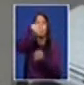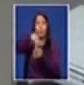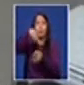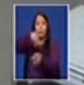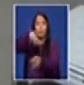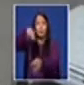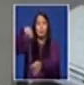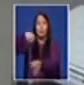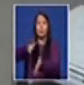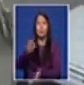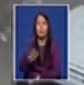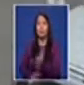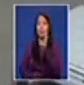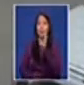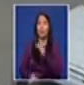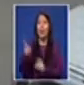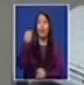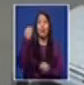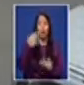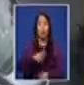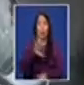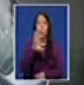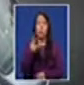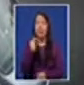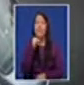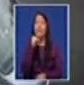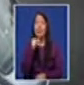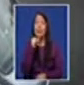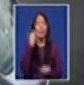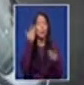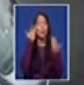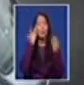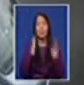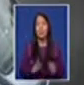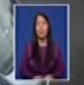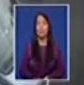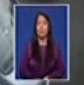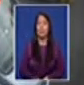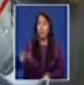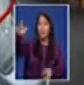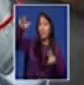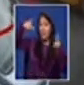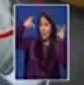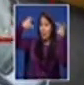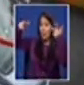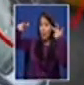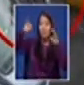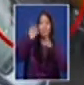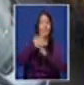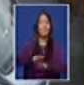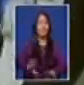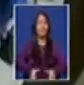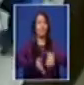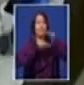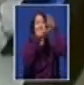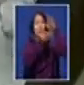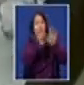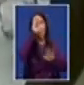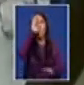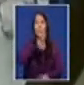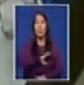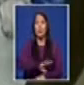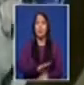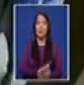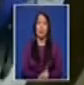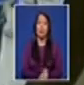cómplices. El monto sustraído no ha sido cuantificado. Los videos ya están en manos de la policía y